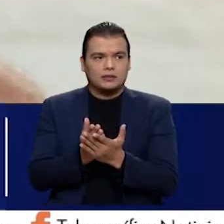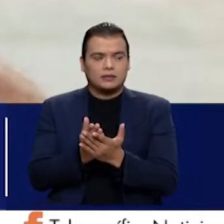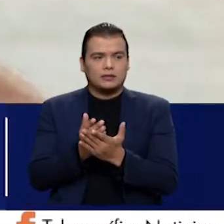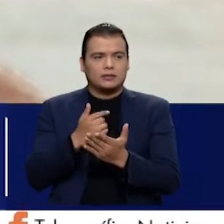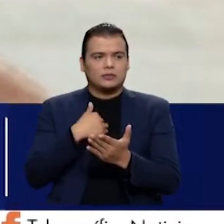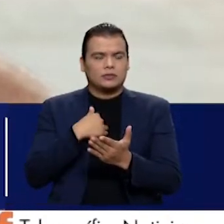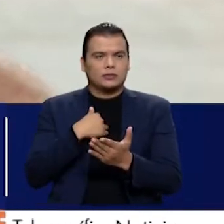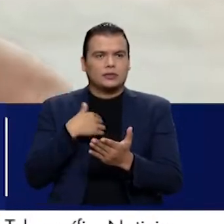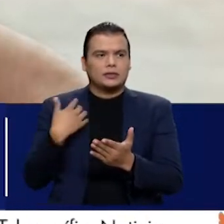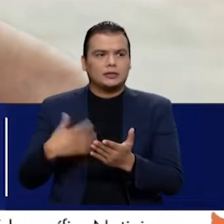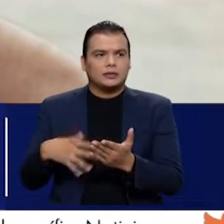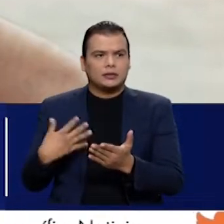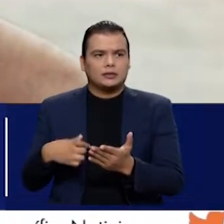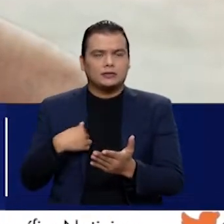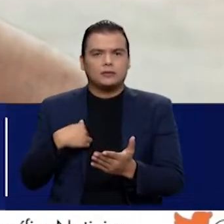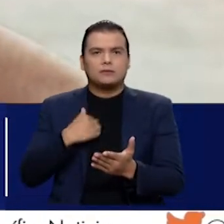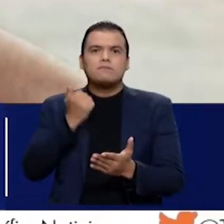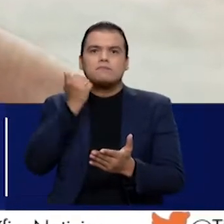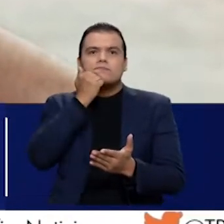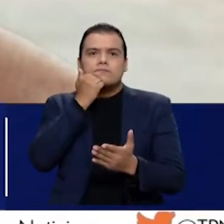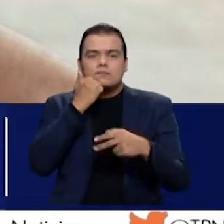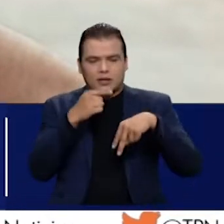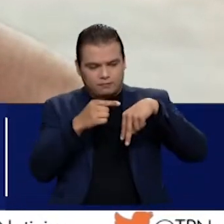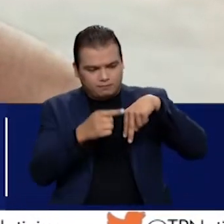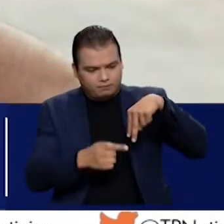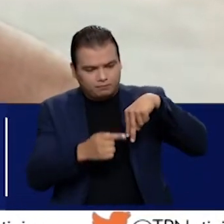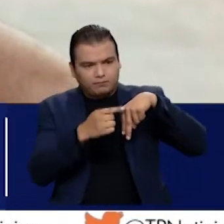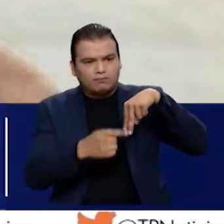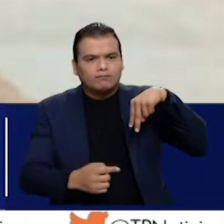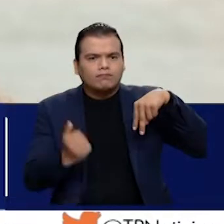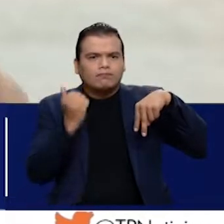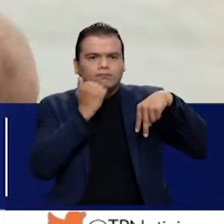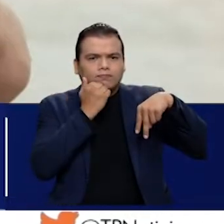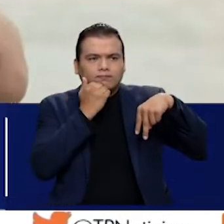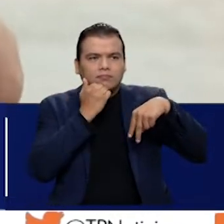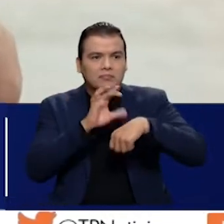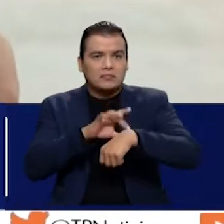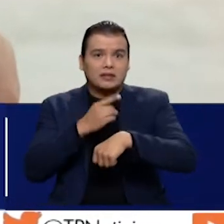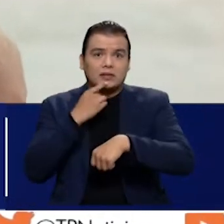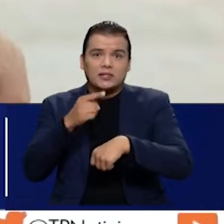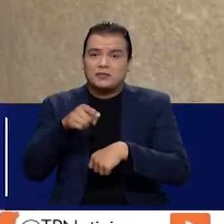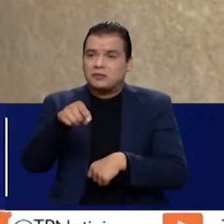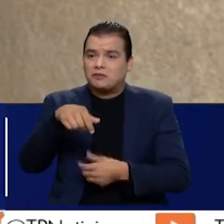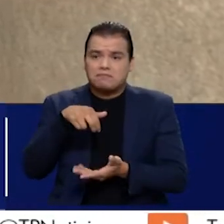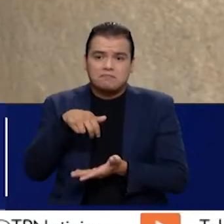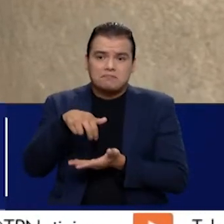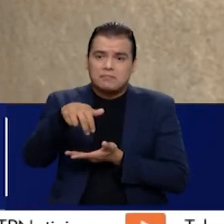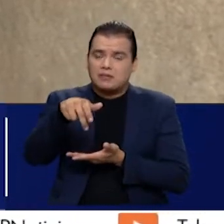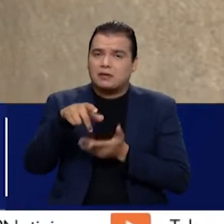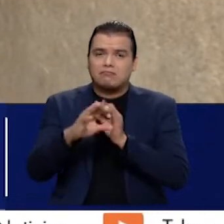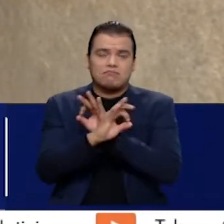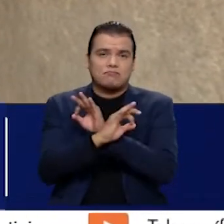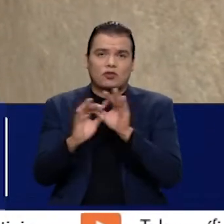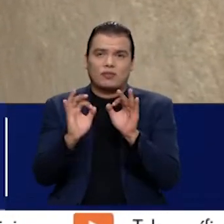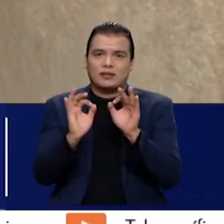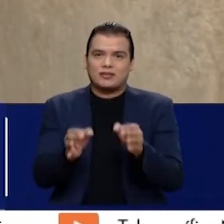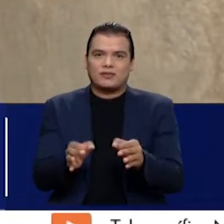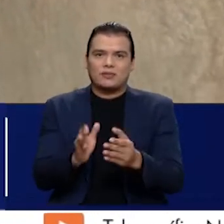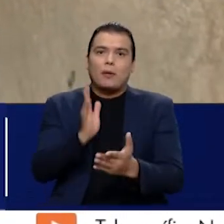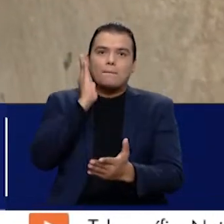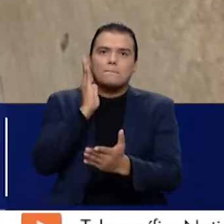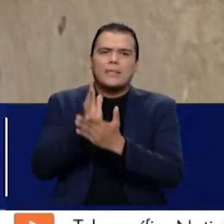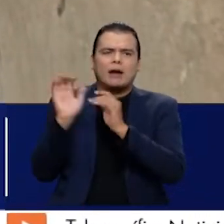drenando sangre y no podía mover las piernas. Todos los médicos decían que no podía caminar. La situación por pandemia dificultó